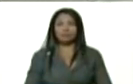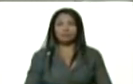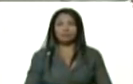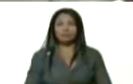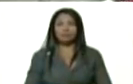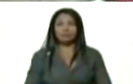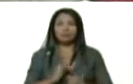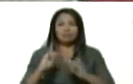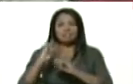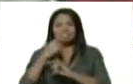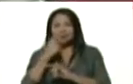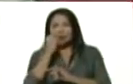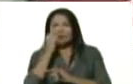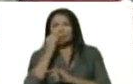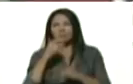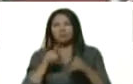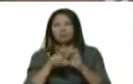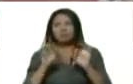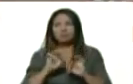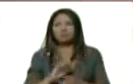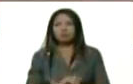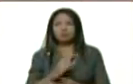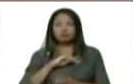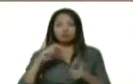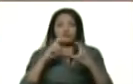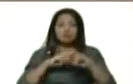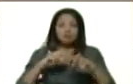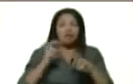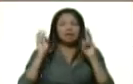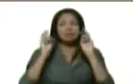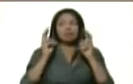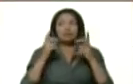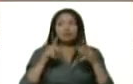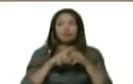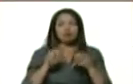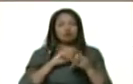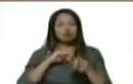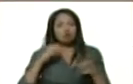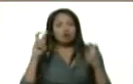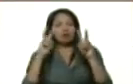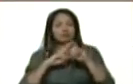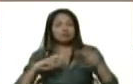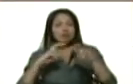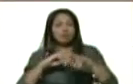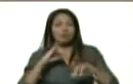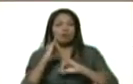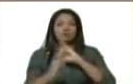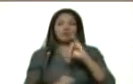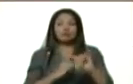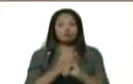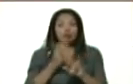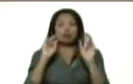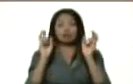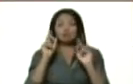Así hace José Vicente. Bueno, hemos revisado muchos temas, estuvimos revisando el tema internacional.